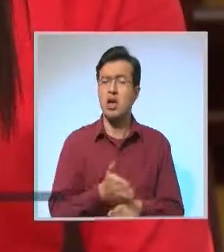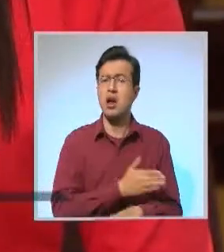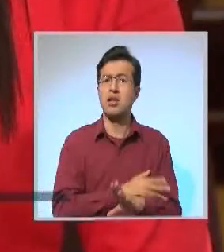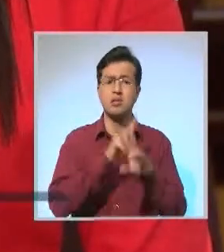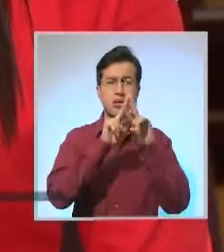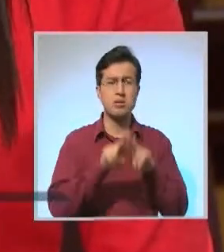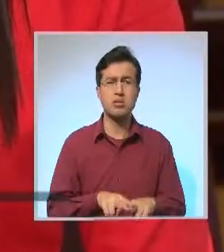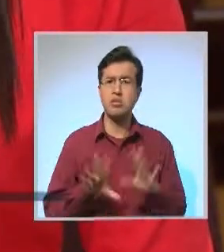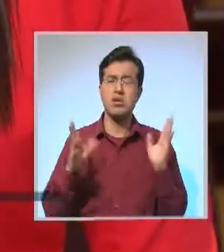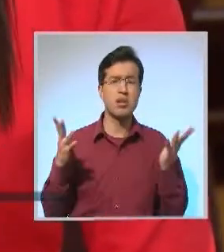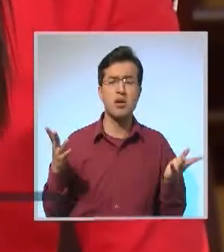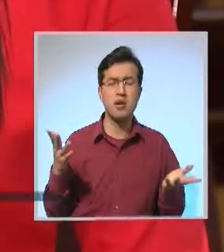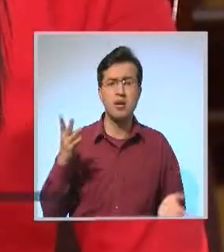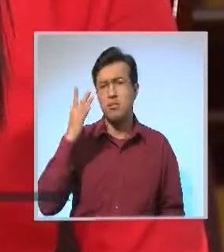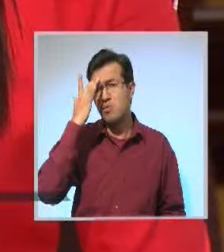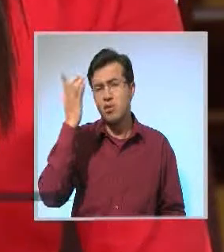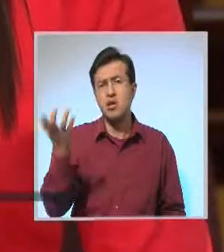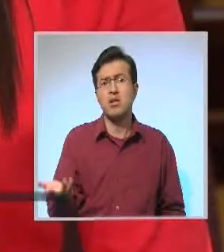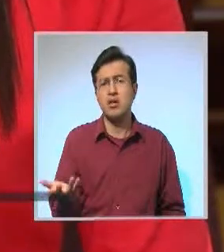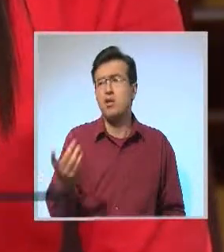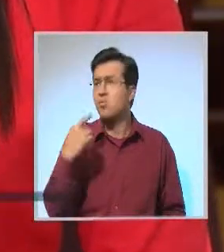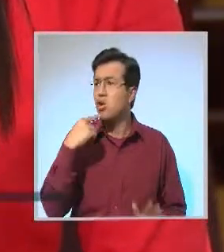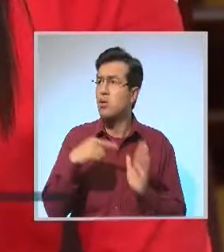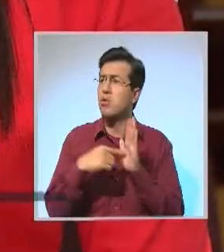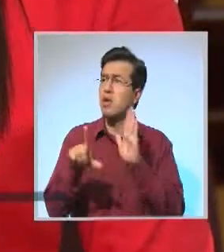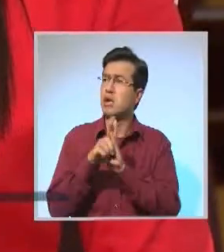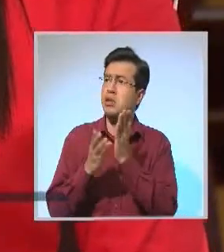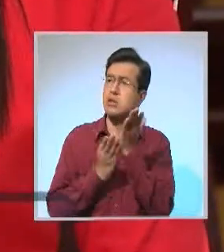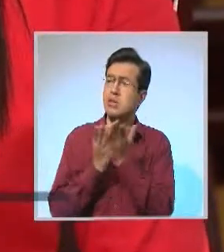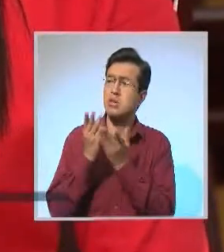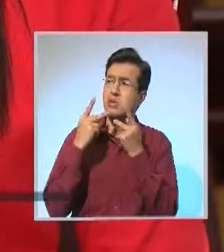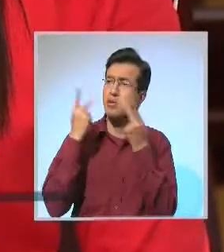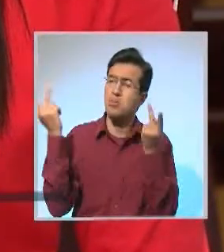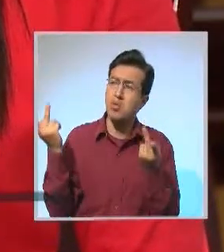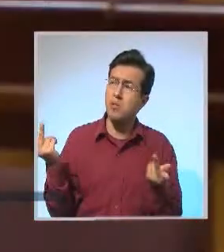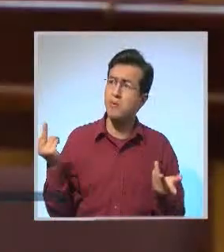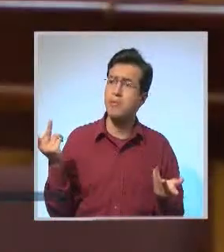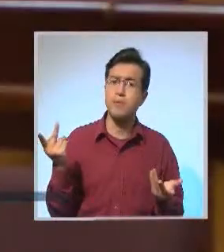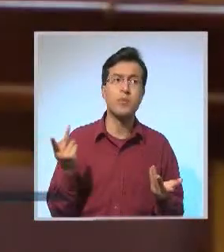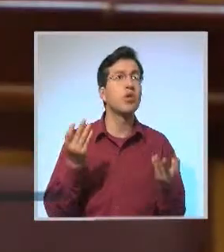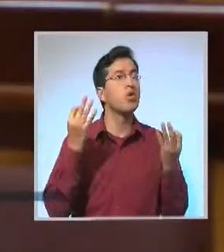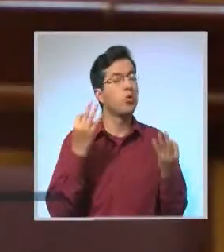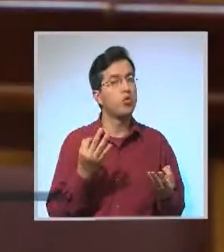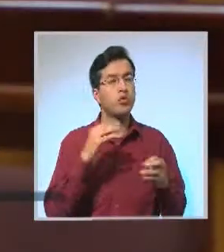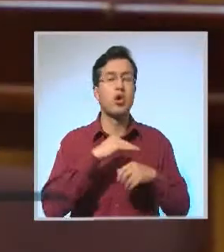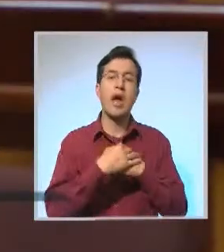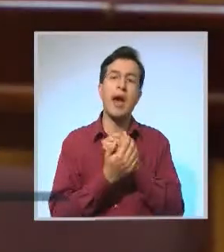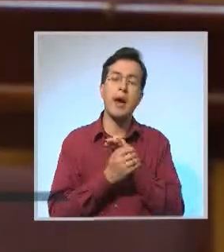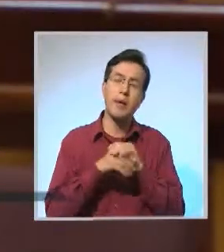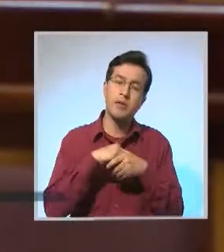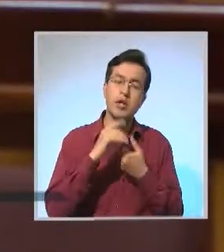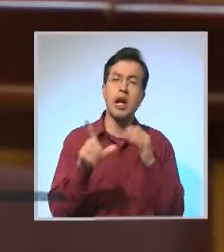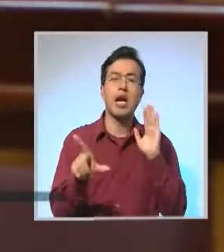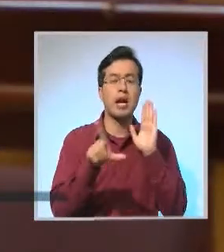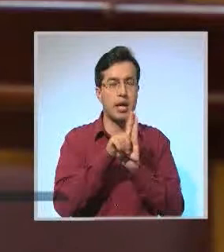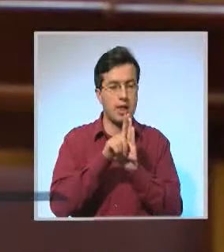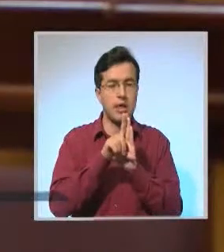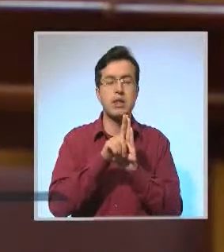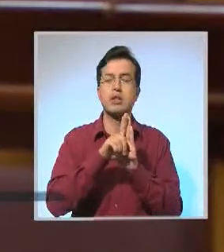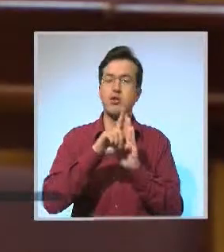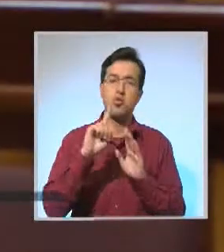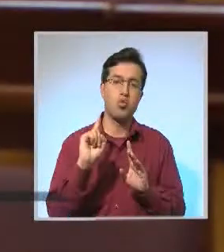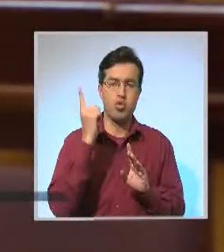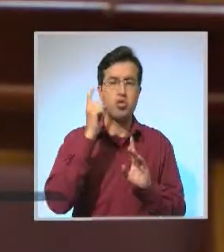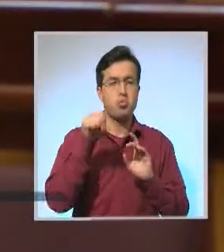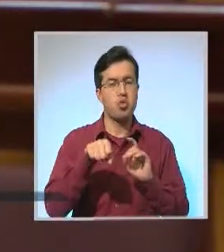esto antes por ejemplo en la ley orgánica de servicio público y otras normativas pues no se ha aprovechado que es una ley orgánica que puede